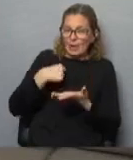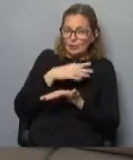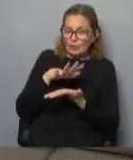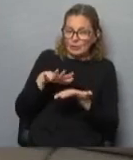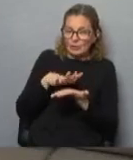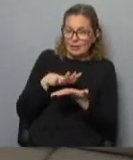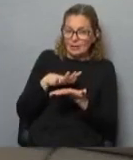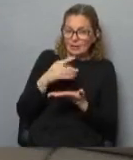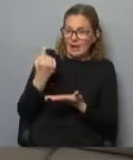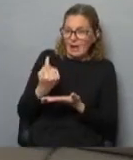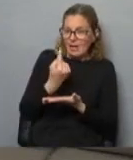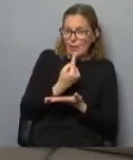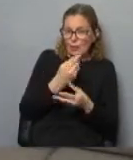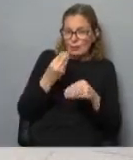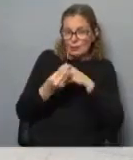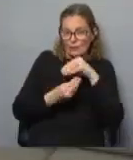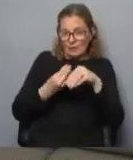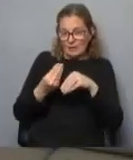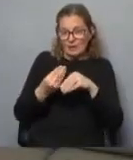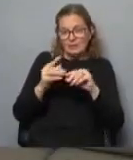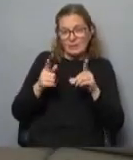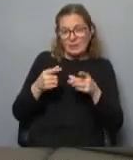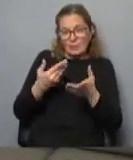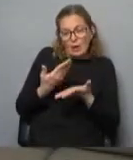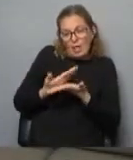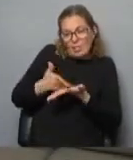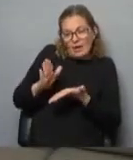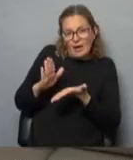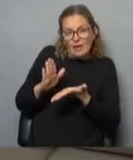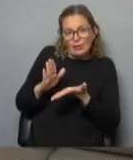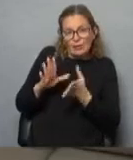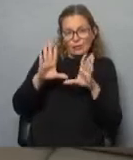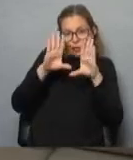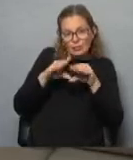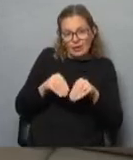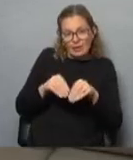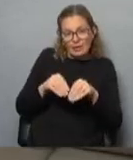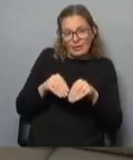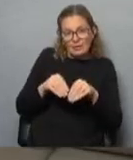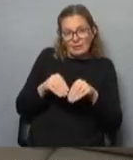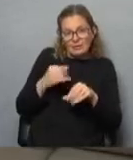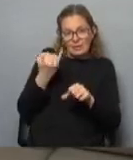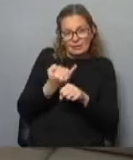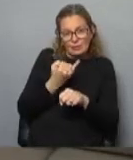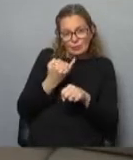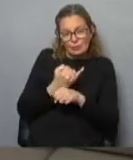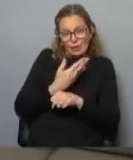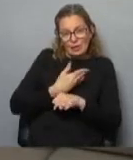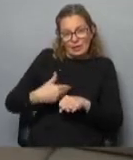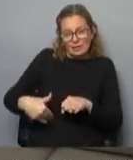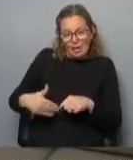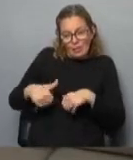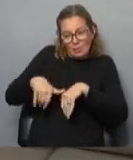y de nosotros los familiares el desamparo es total de parte de las instituciones del estado